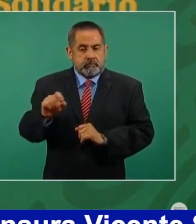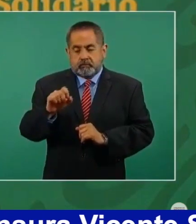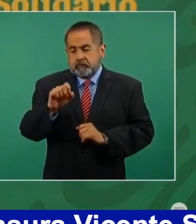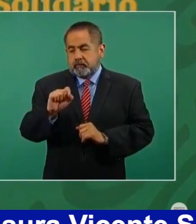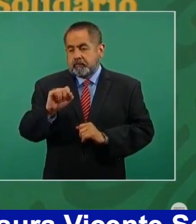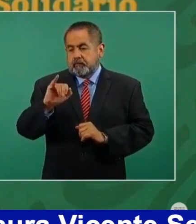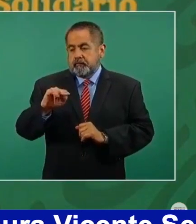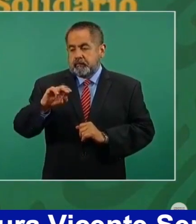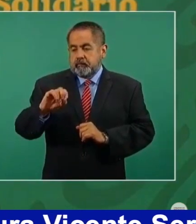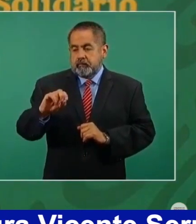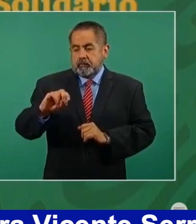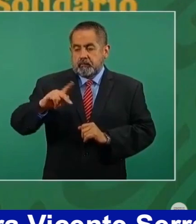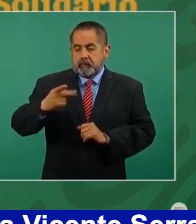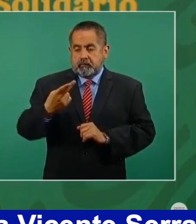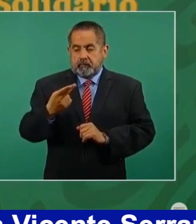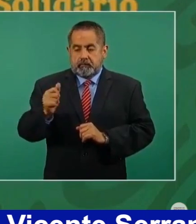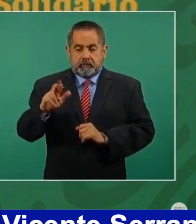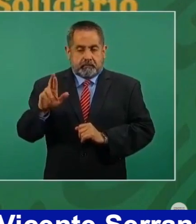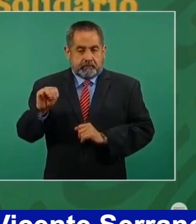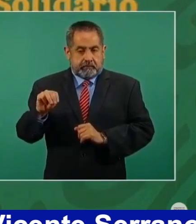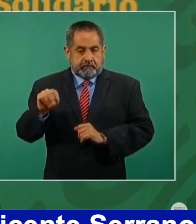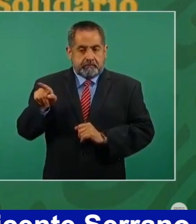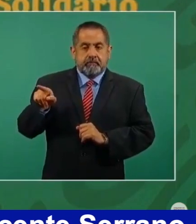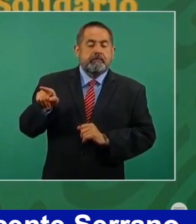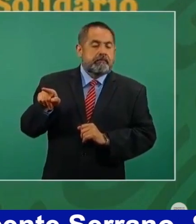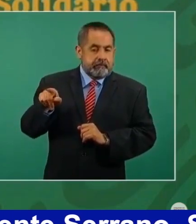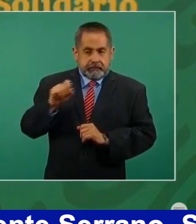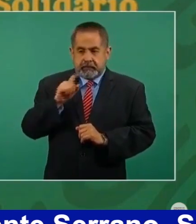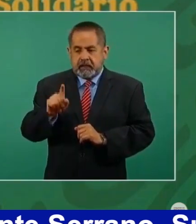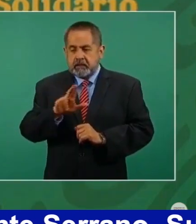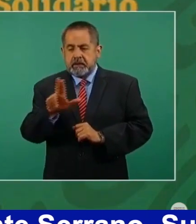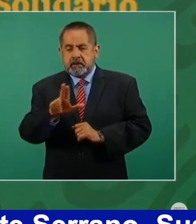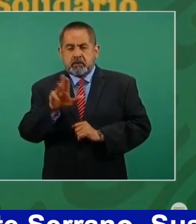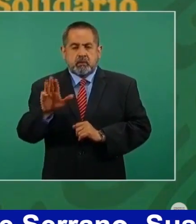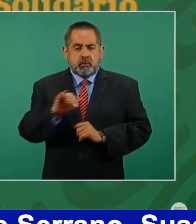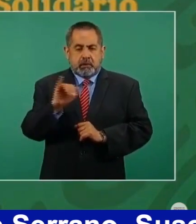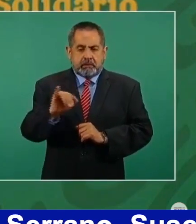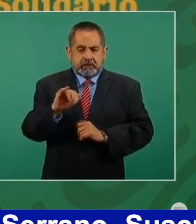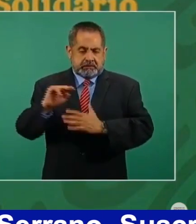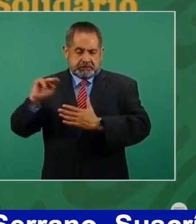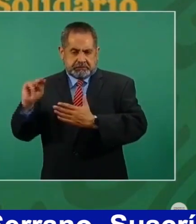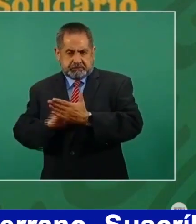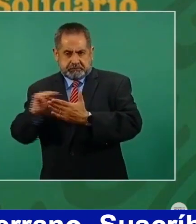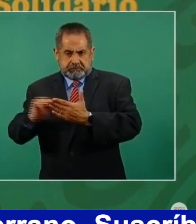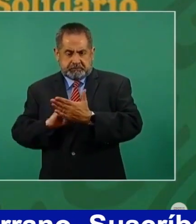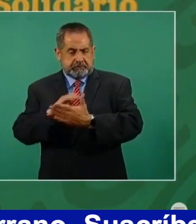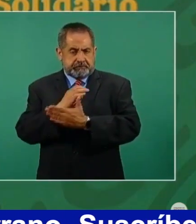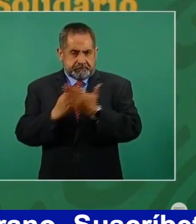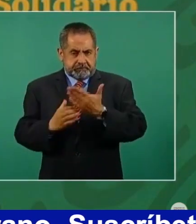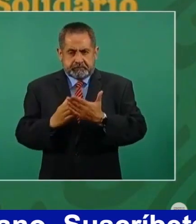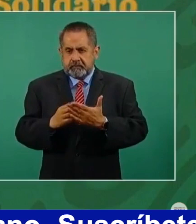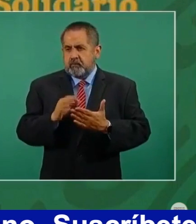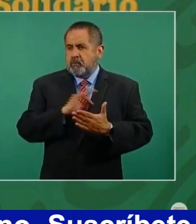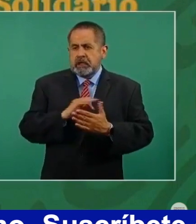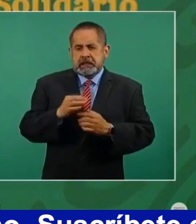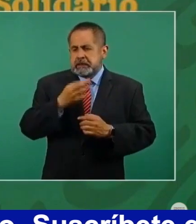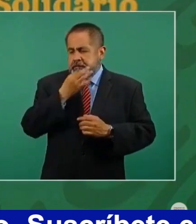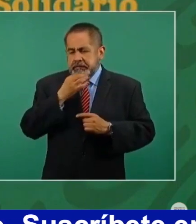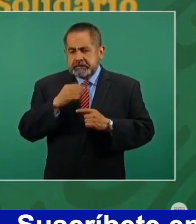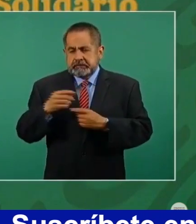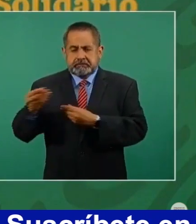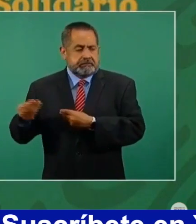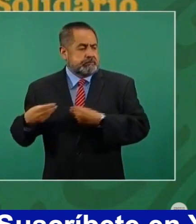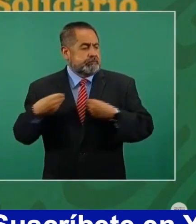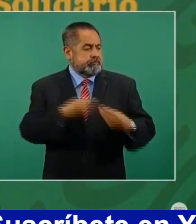Sinopharm la semana que entra. Entre martes y jueves estamos firmando ese documento y se presenta inmediatamente a